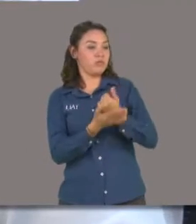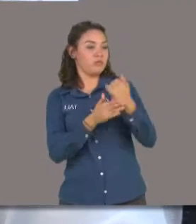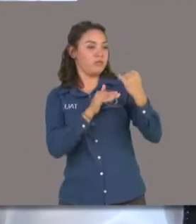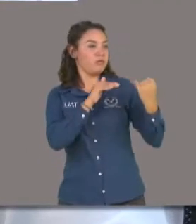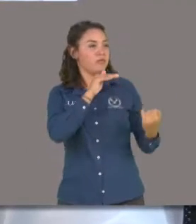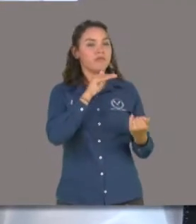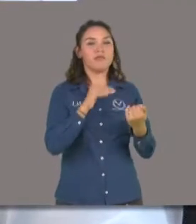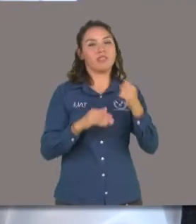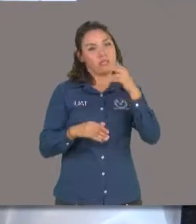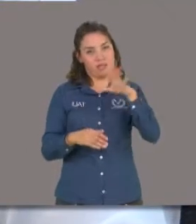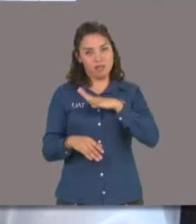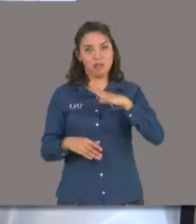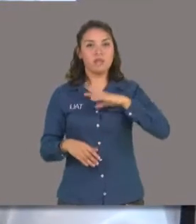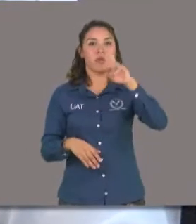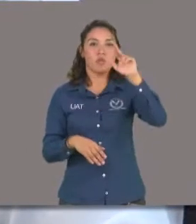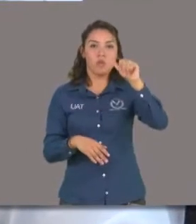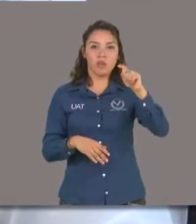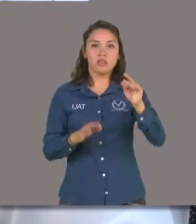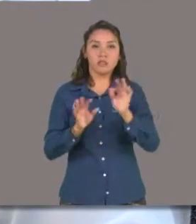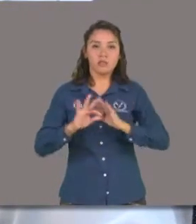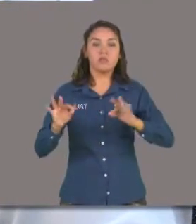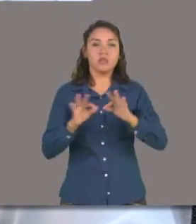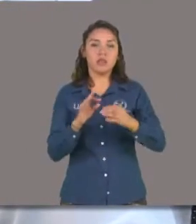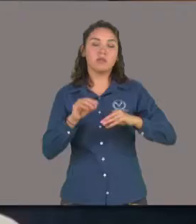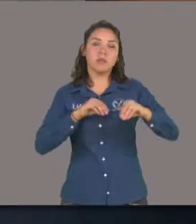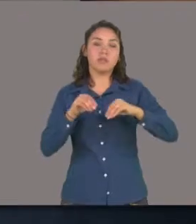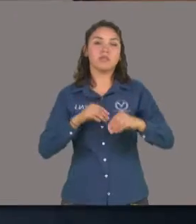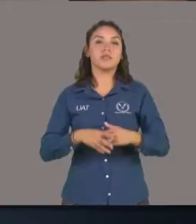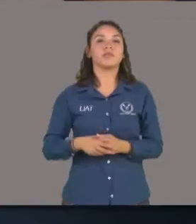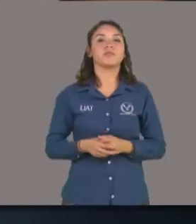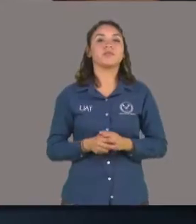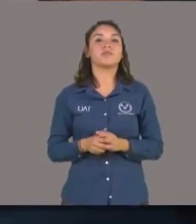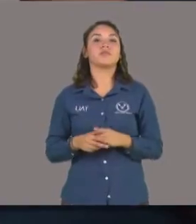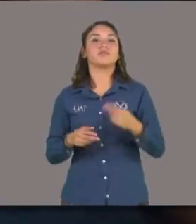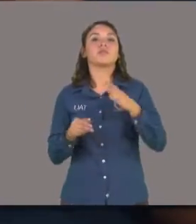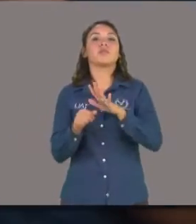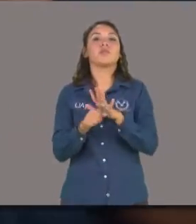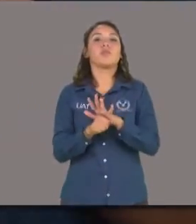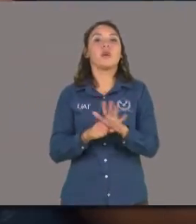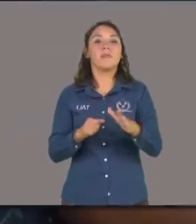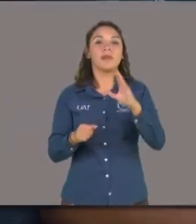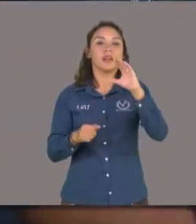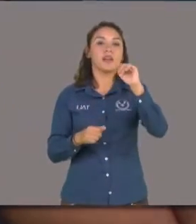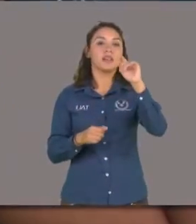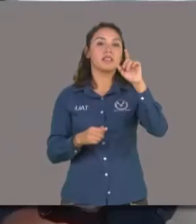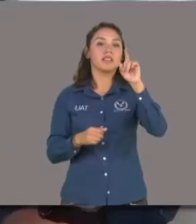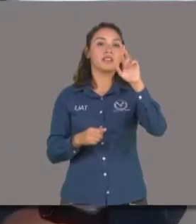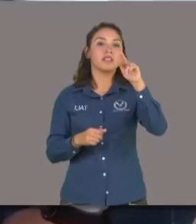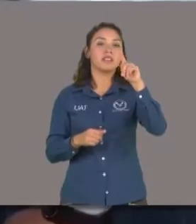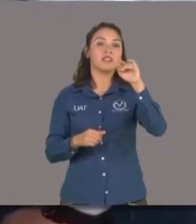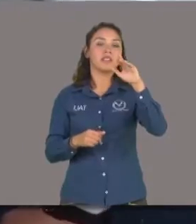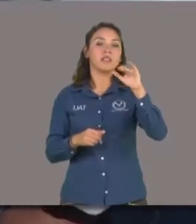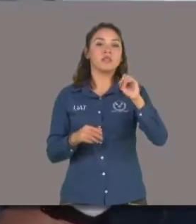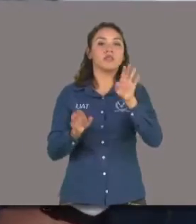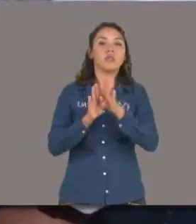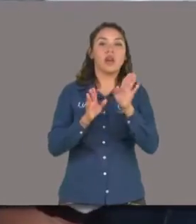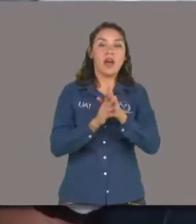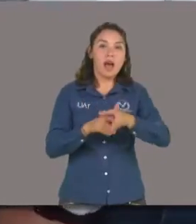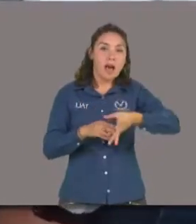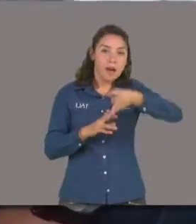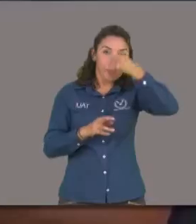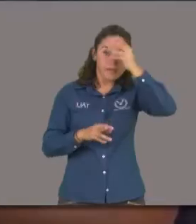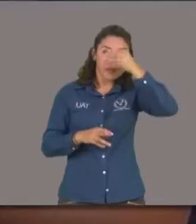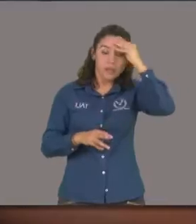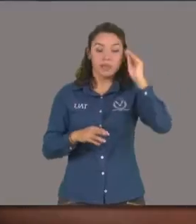que dentro de la Universidad Autónoma de Tamaulipas se hacen cosas muy importantes. La meta que permean el ánimo de catedráticos y alumnos quienes con la veteranía en la